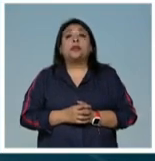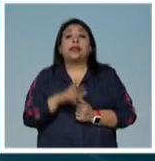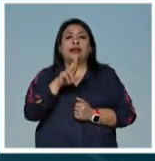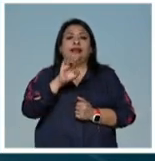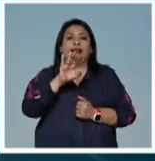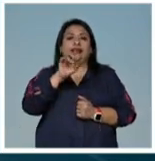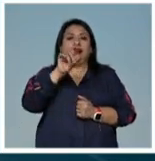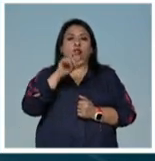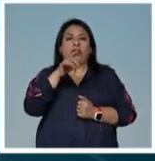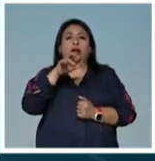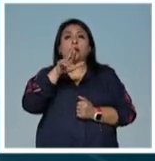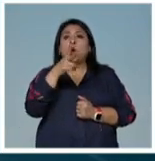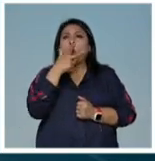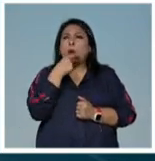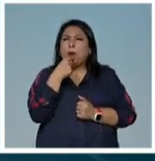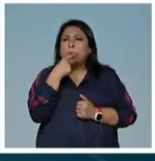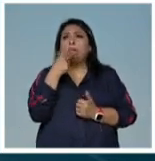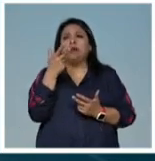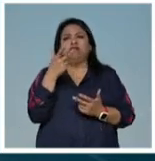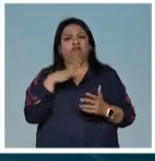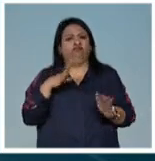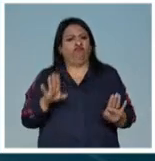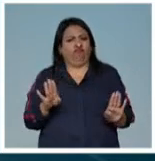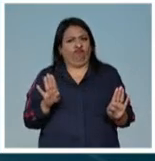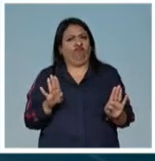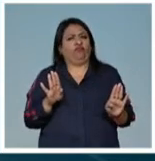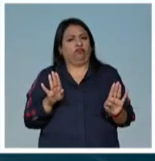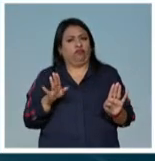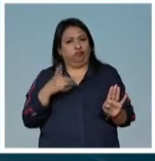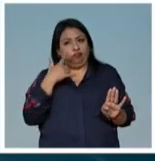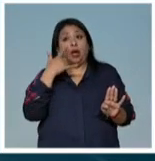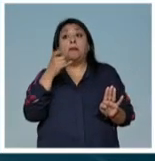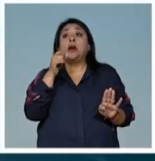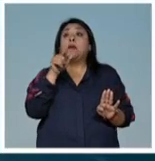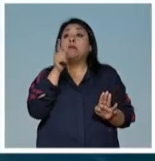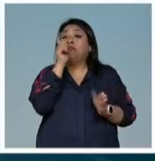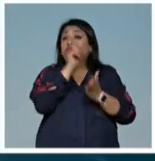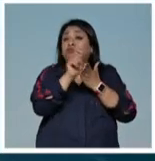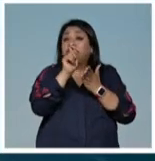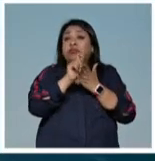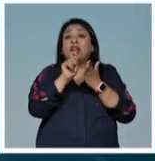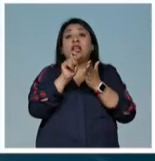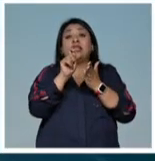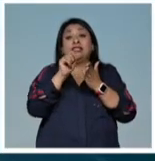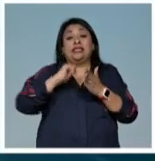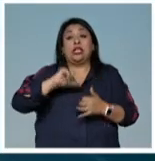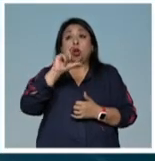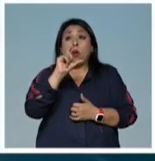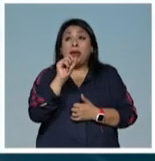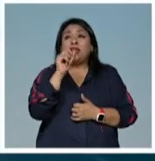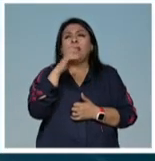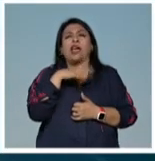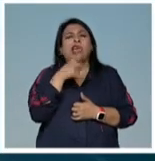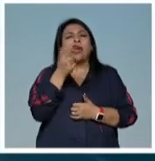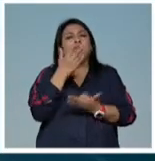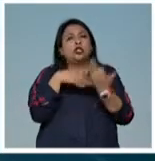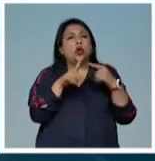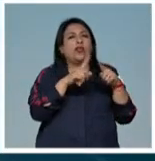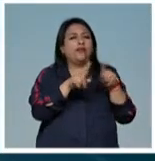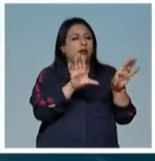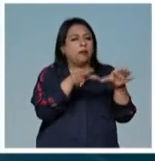Ricardo Garibay fue un hombre controvertido por su personalidad, pero sin duda uno de los mejores escritores del siglo XX, y es que abordó casi todos los